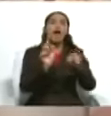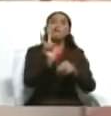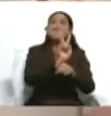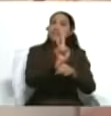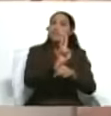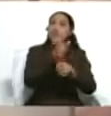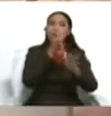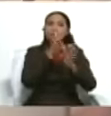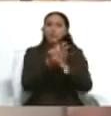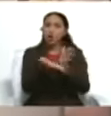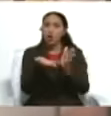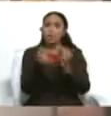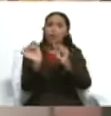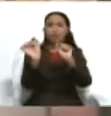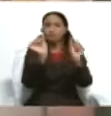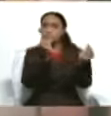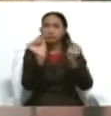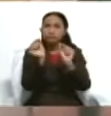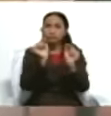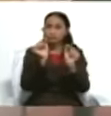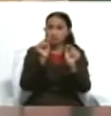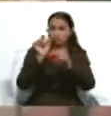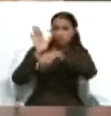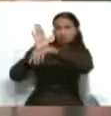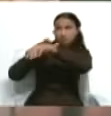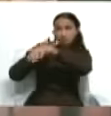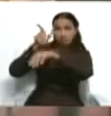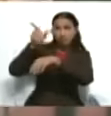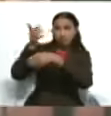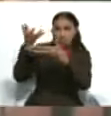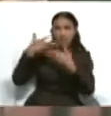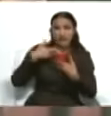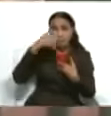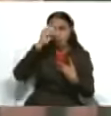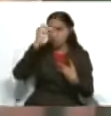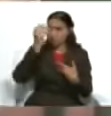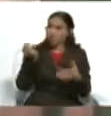Nadie los ha invitado. Pero entonces ellos, si ellos quieren mandar